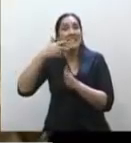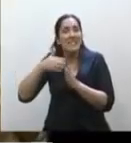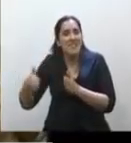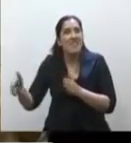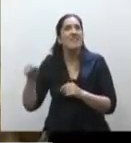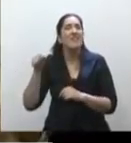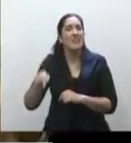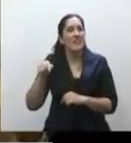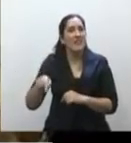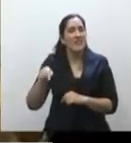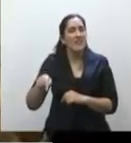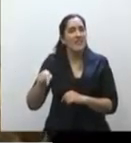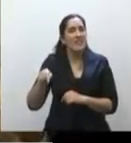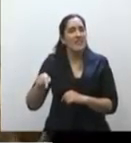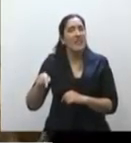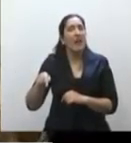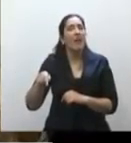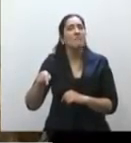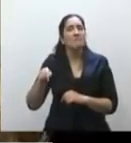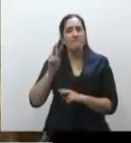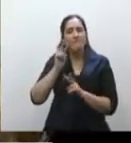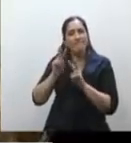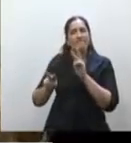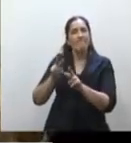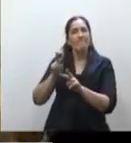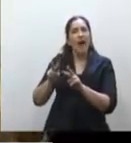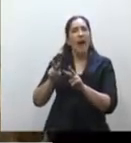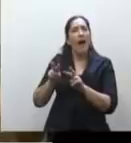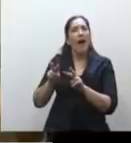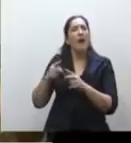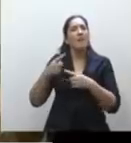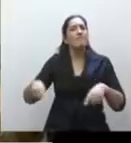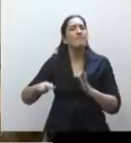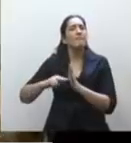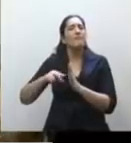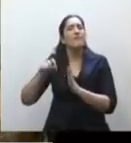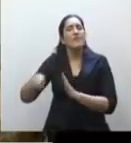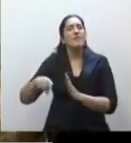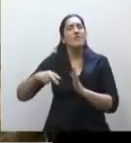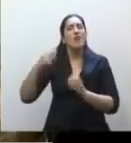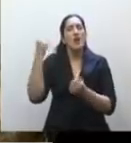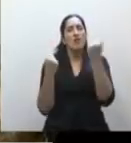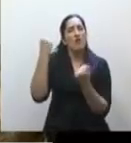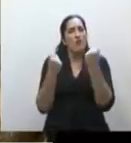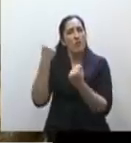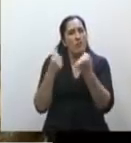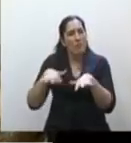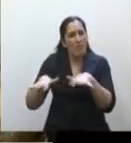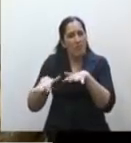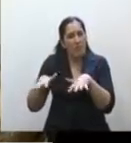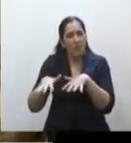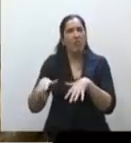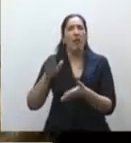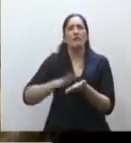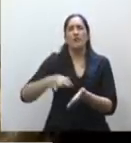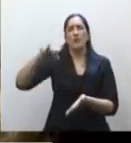claramente se comenzaba a hablar de las cuestiones económicas del feminismo en lo que hace a la diferencia de